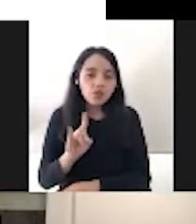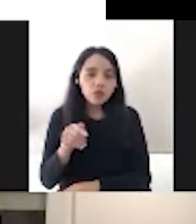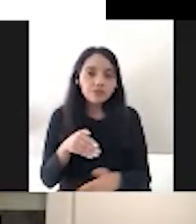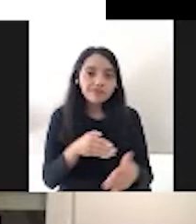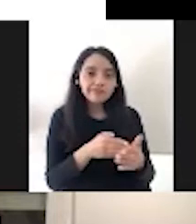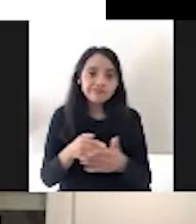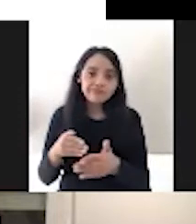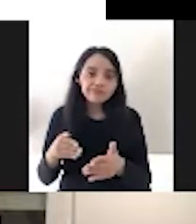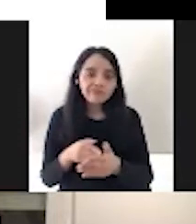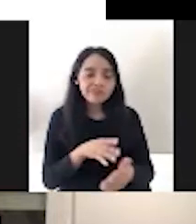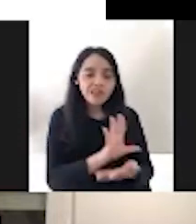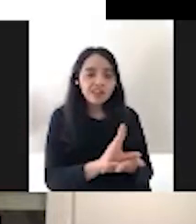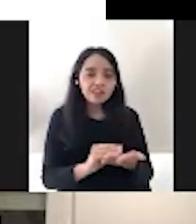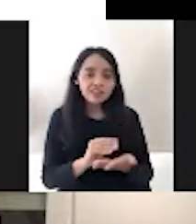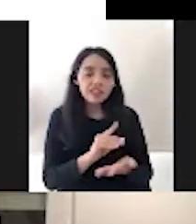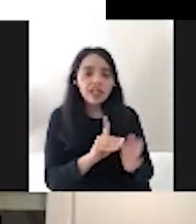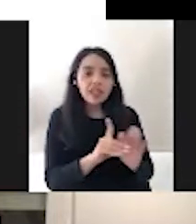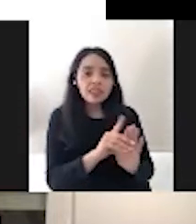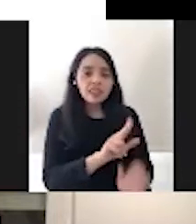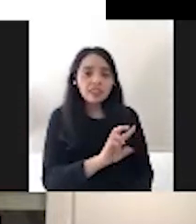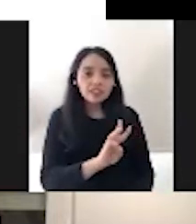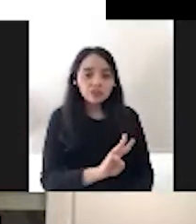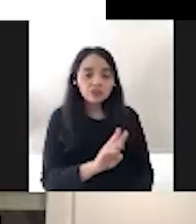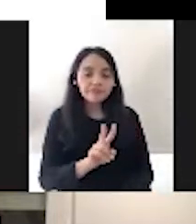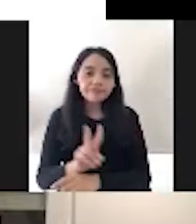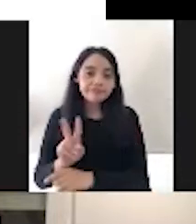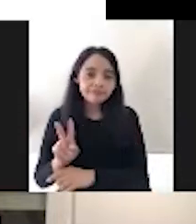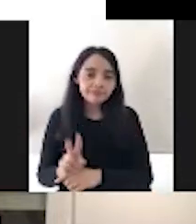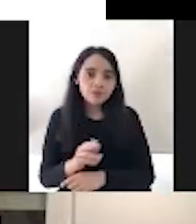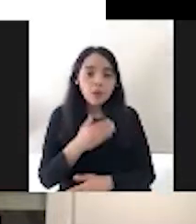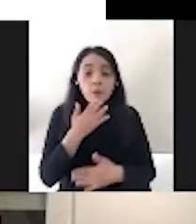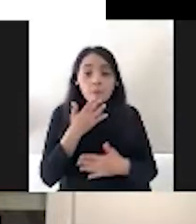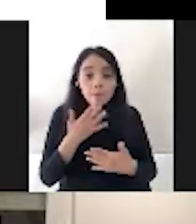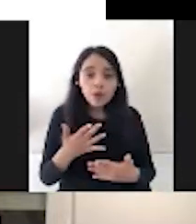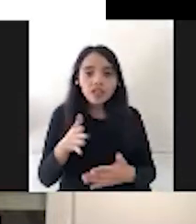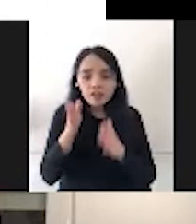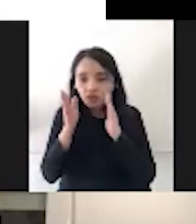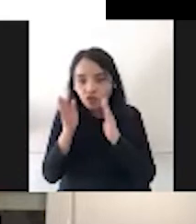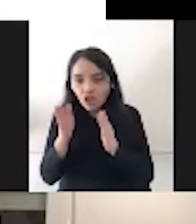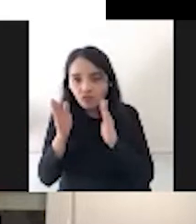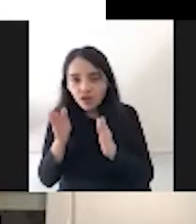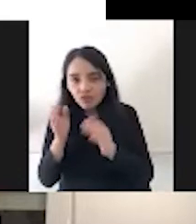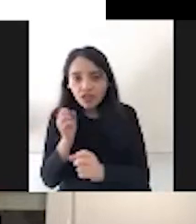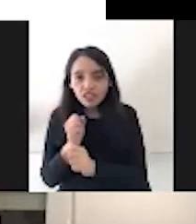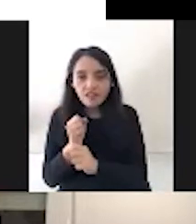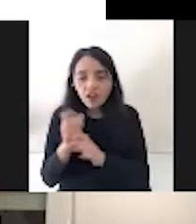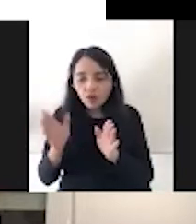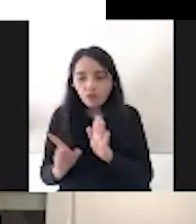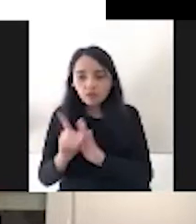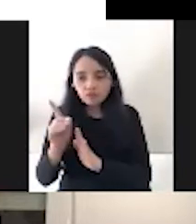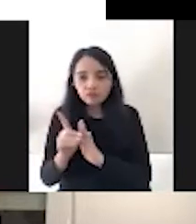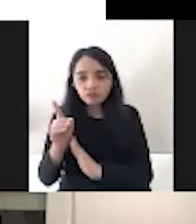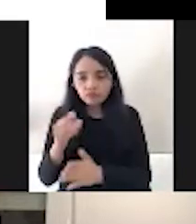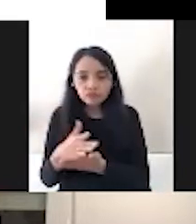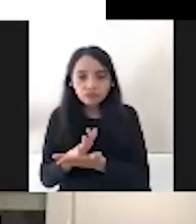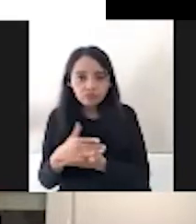83 por parte de los profesores, ya que centran mucho su trabajo en desarrollar estrategias y